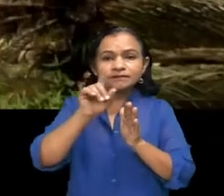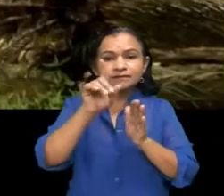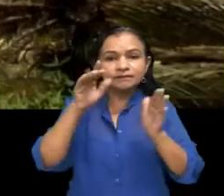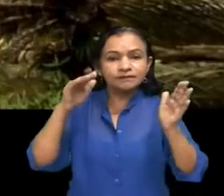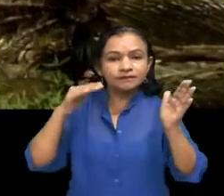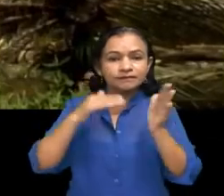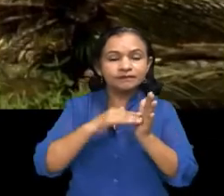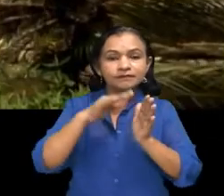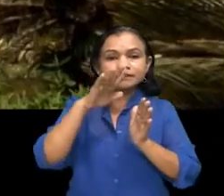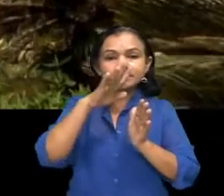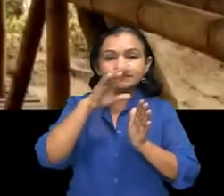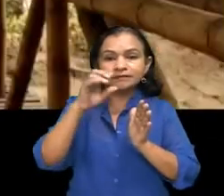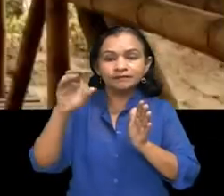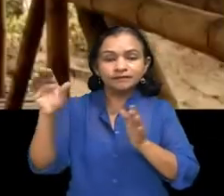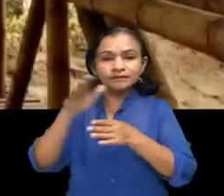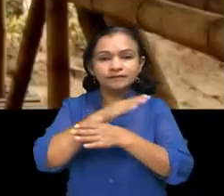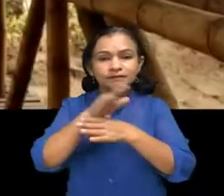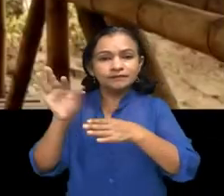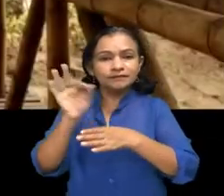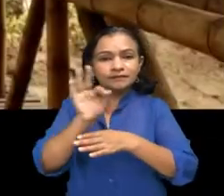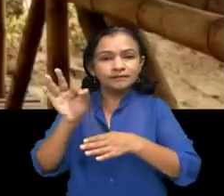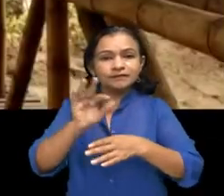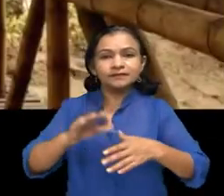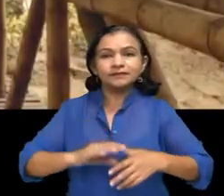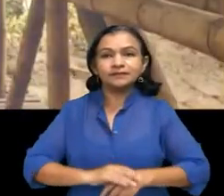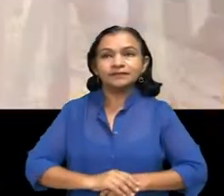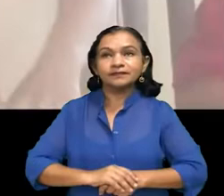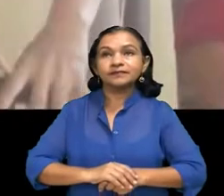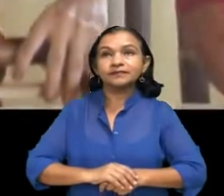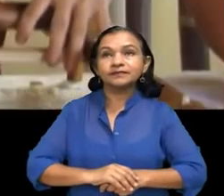con este tipo de planta.